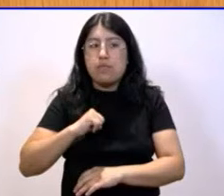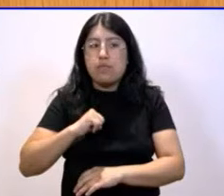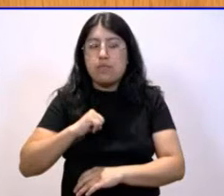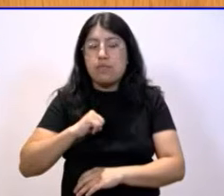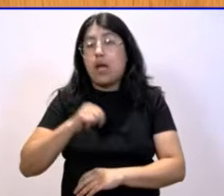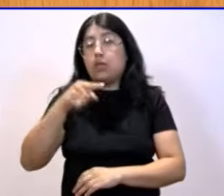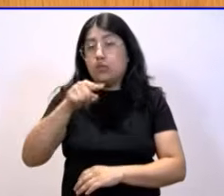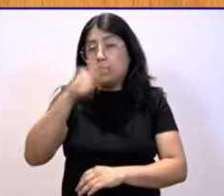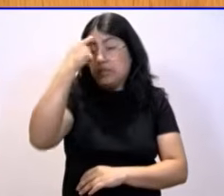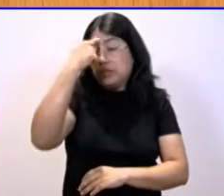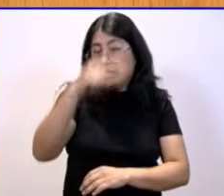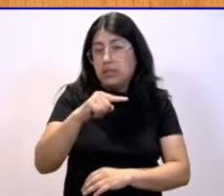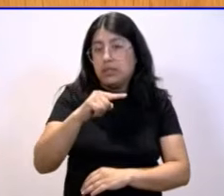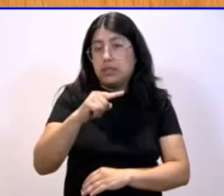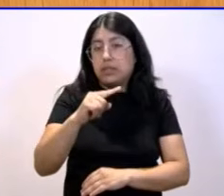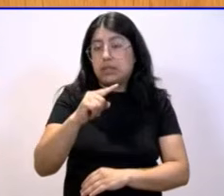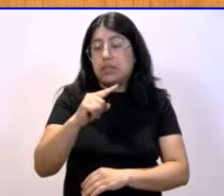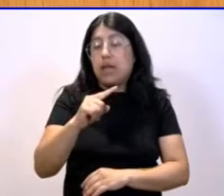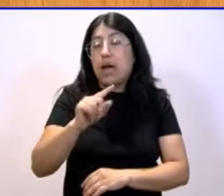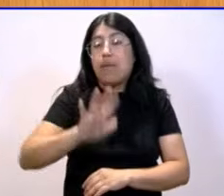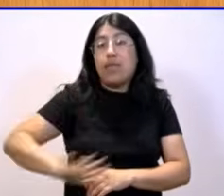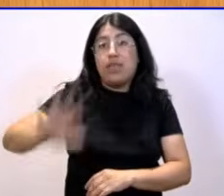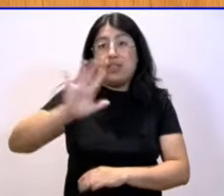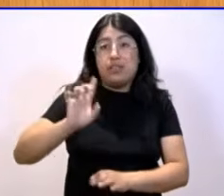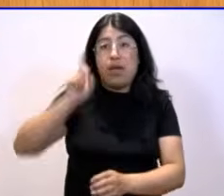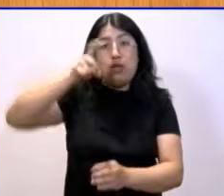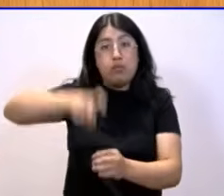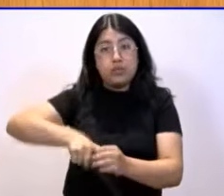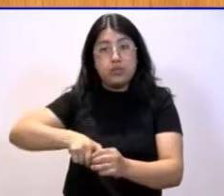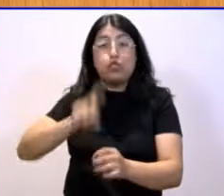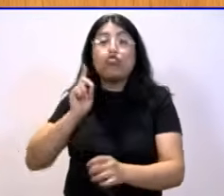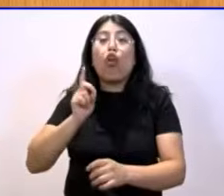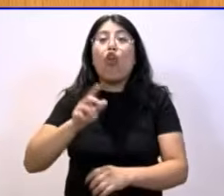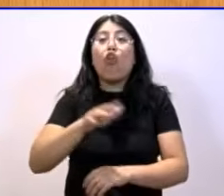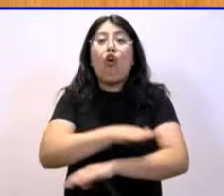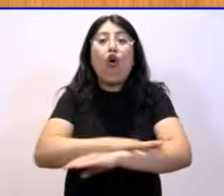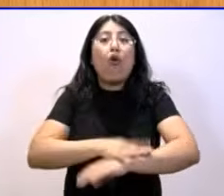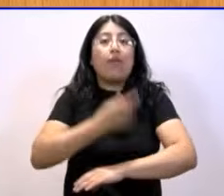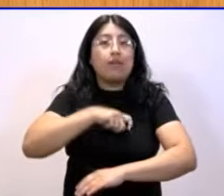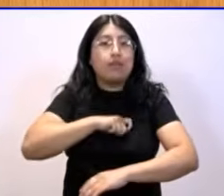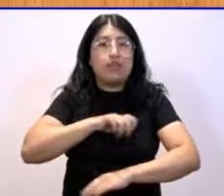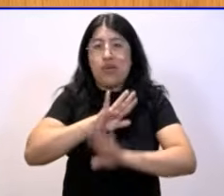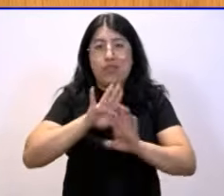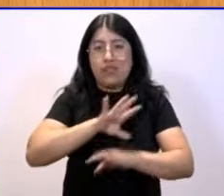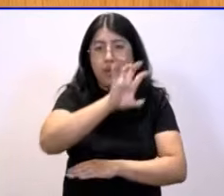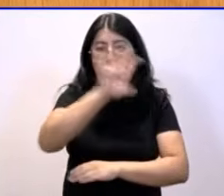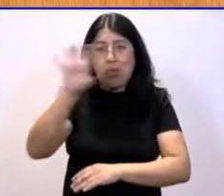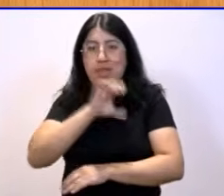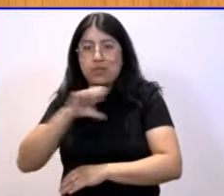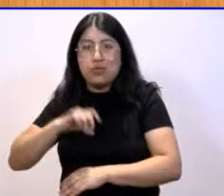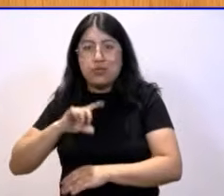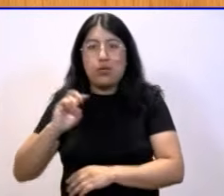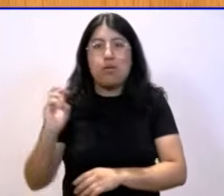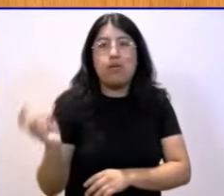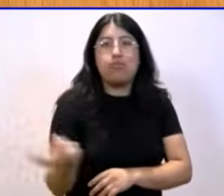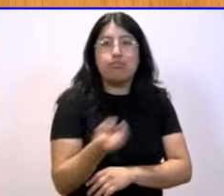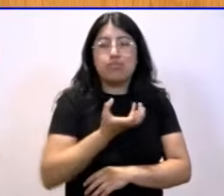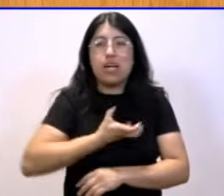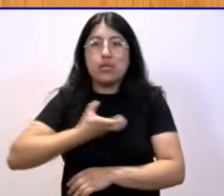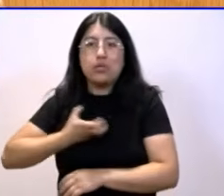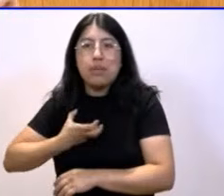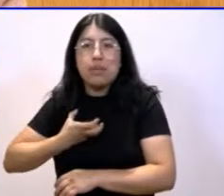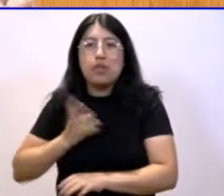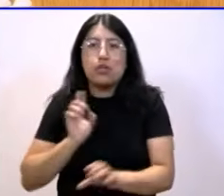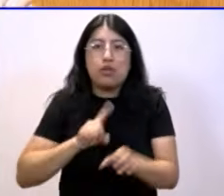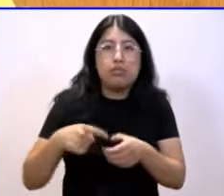usted bien sabe, también forma parte del Estado. El Estado no es solo el Gobierno de España, el Estado son las comunidades autónomas, son los ayuntamientos, y en ese